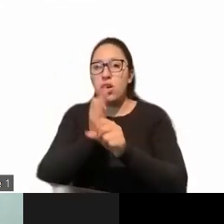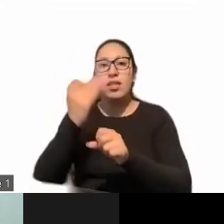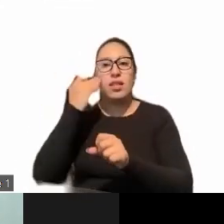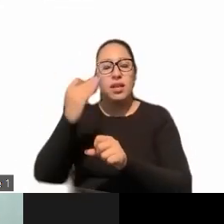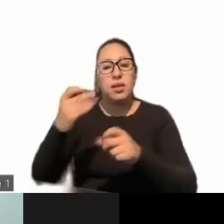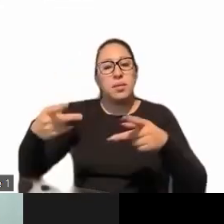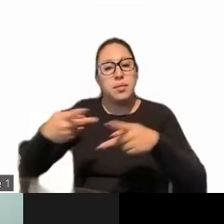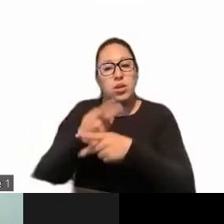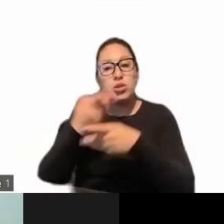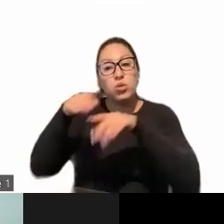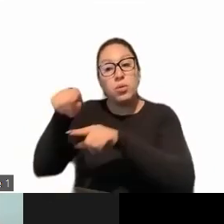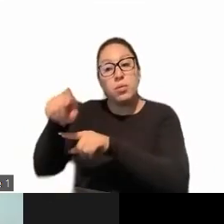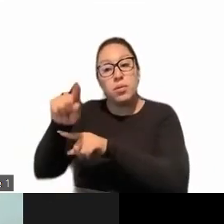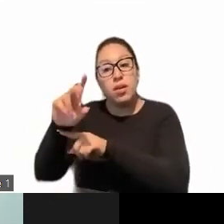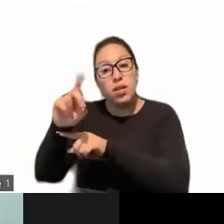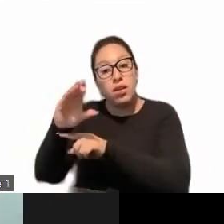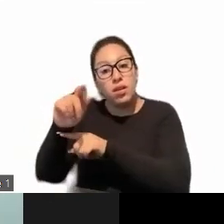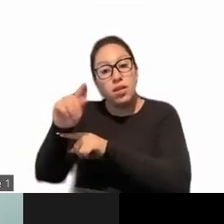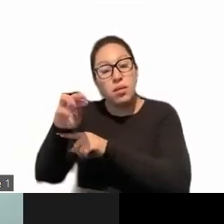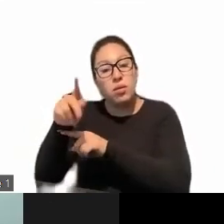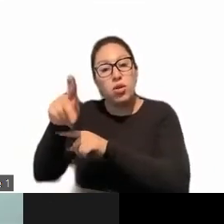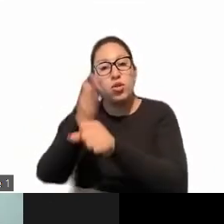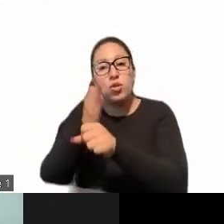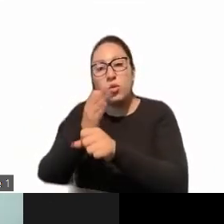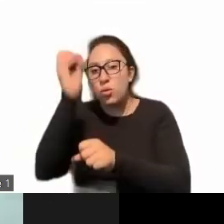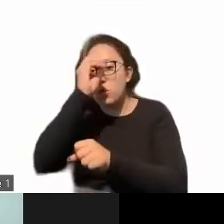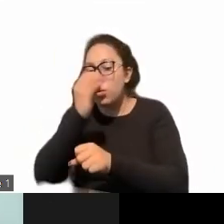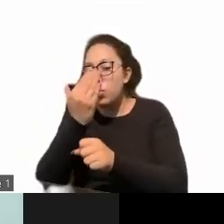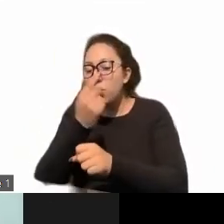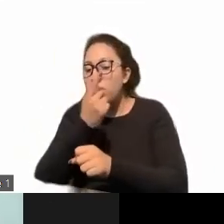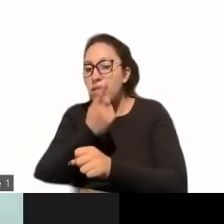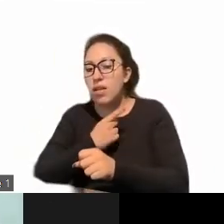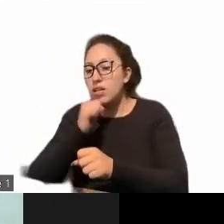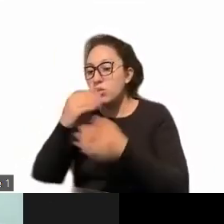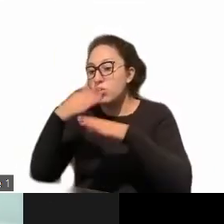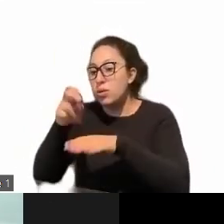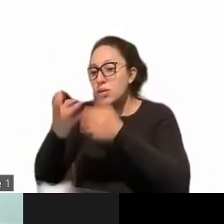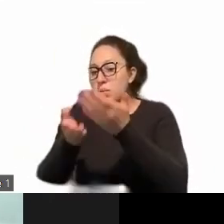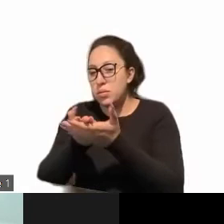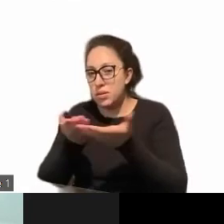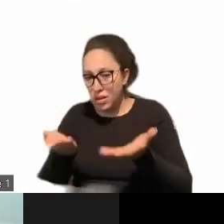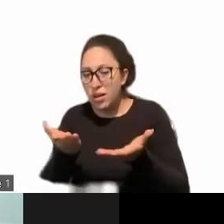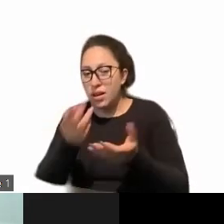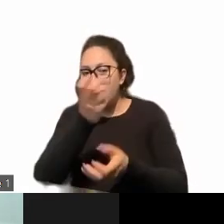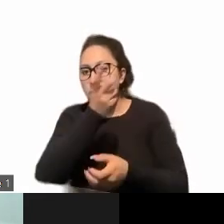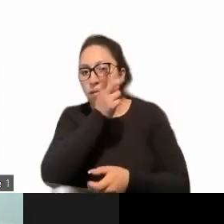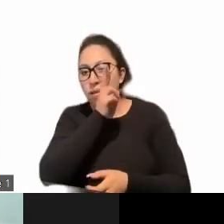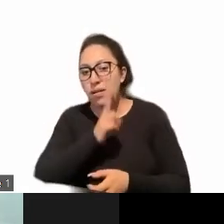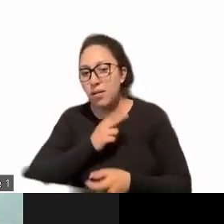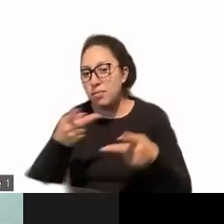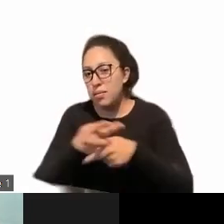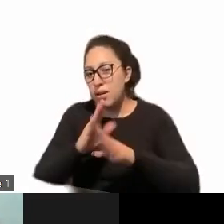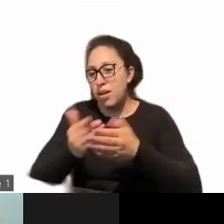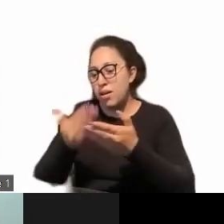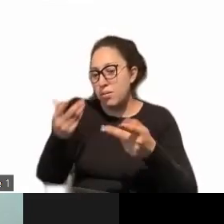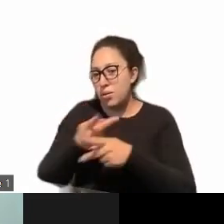comentar sobre el dictamen. Y lo que dice es que no tiene ninguna observación sobre el dictamen, es con lo que usted cierra, con el argumento que usted